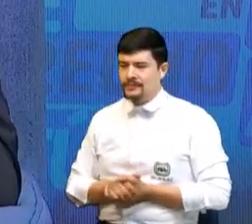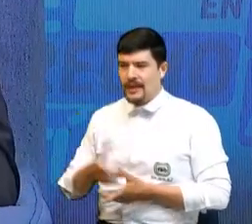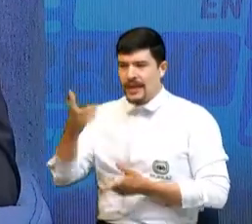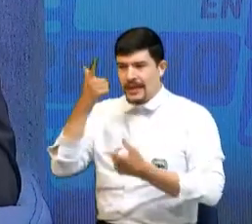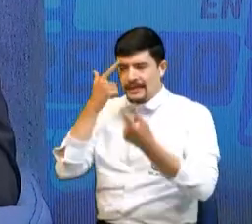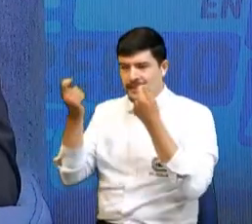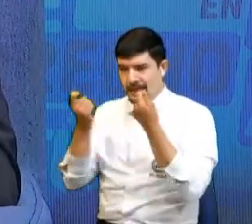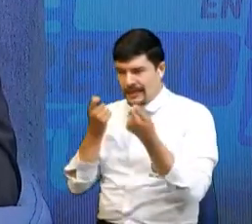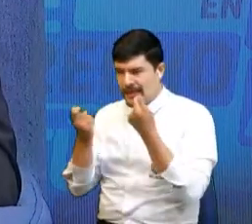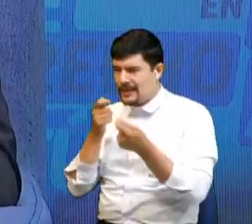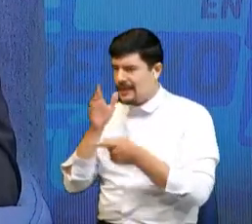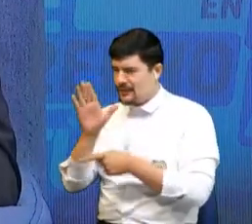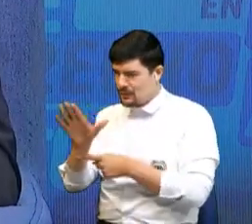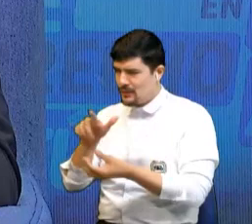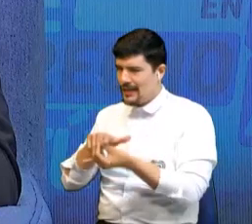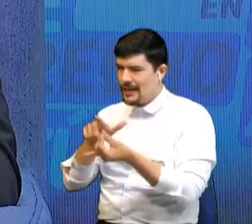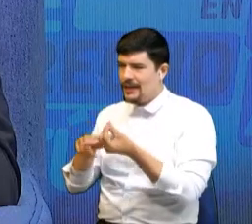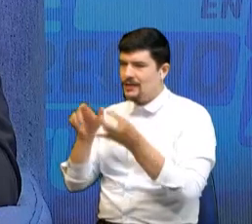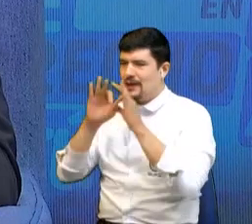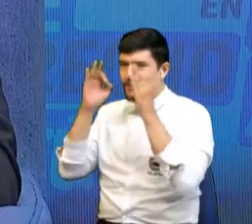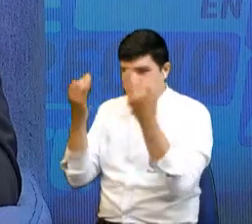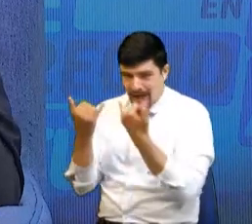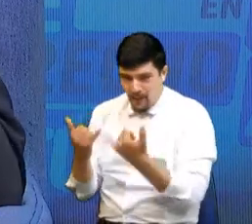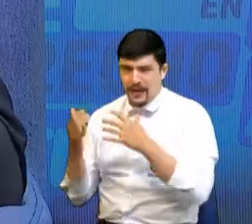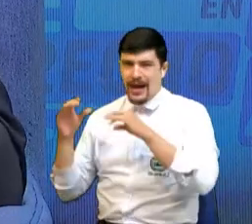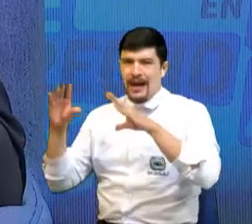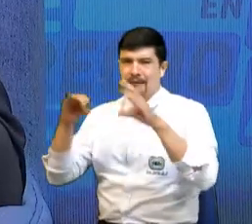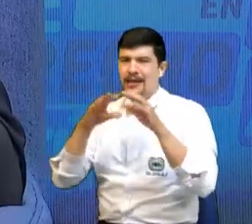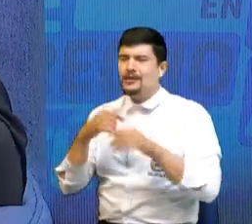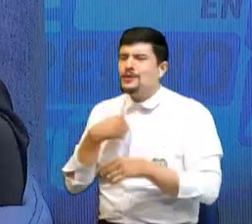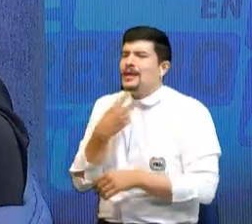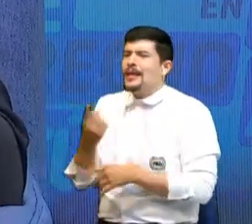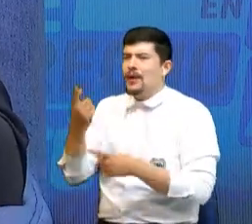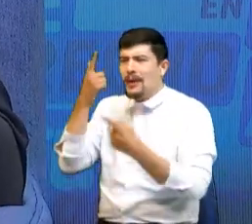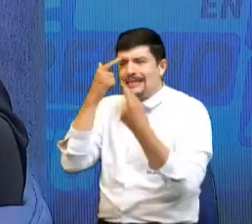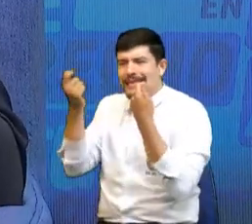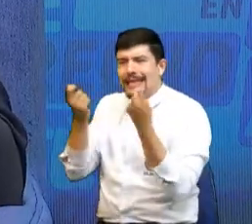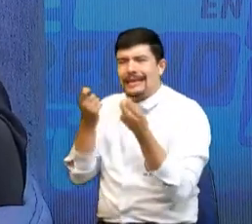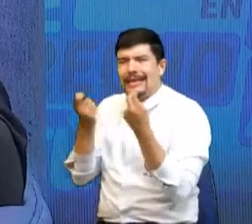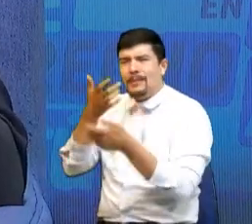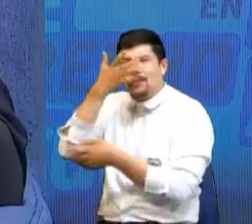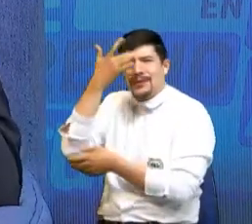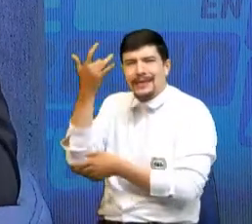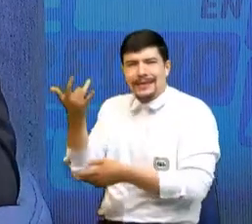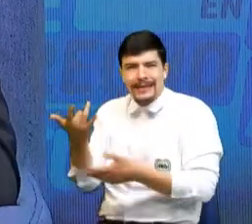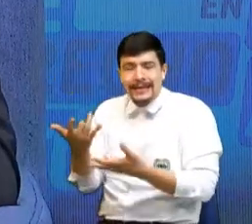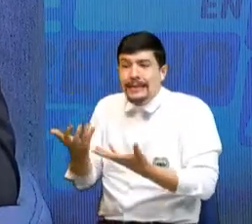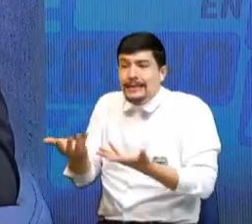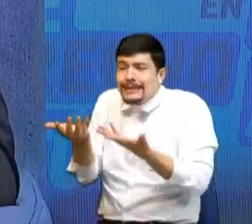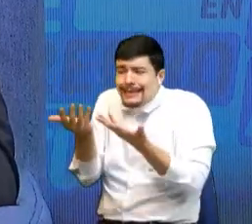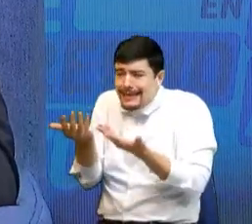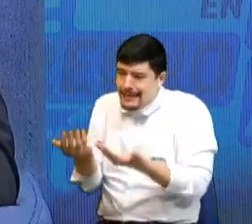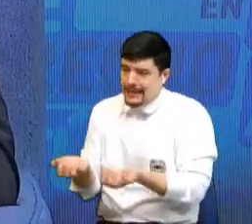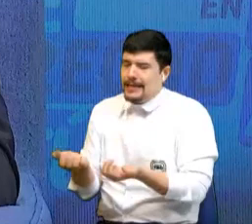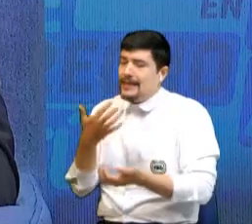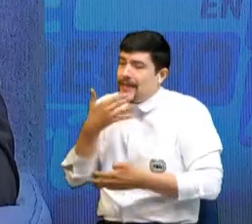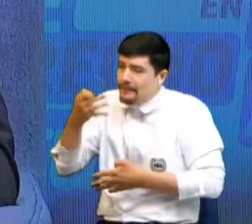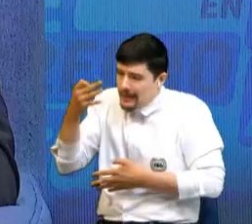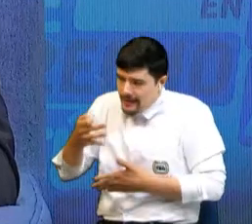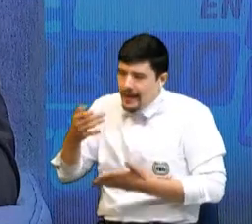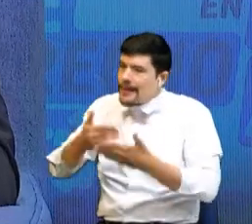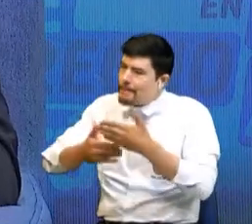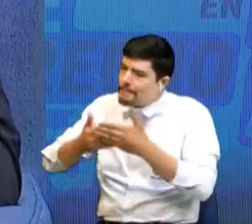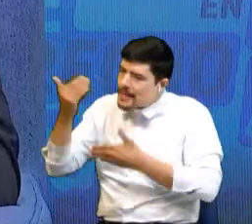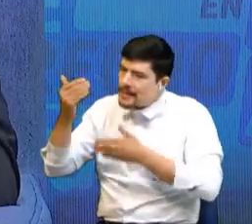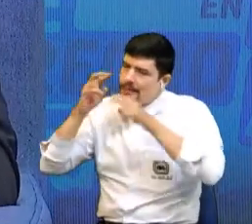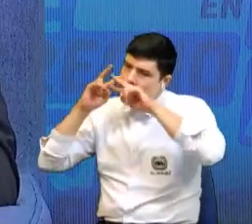caso que estamos abordando en la tarde de hoy, y le digo estratégicamente es porque se quiere que de alguna manera se inicie una